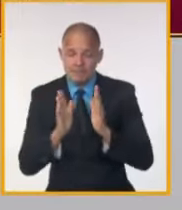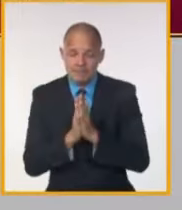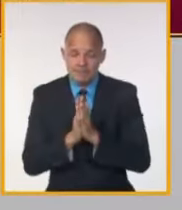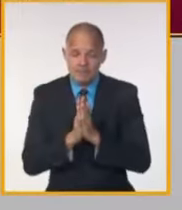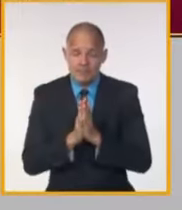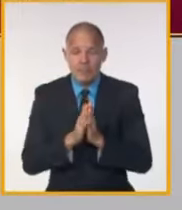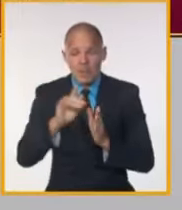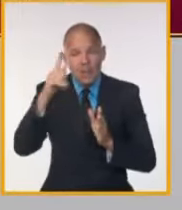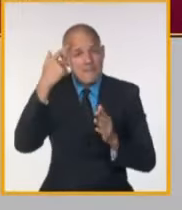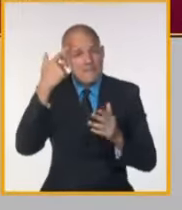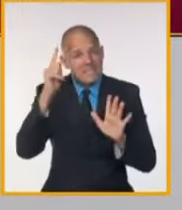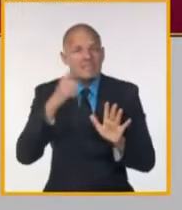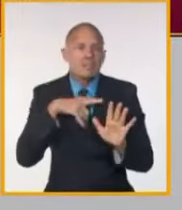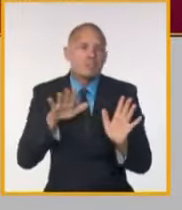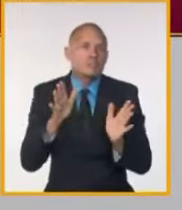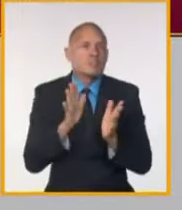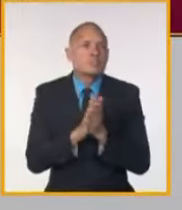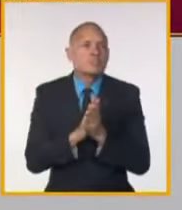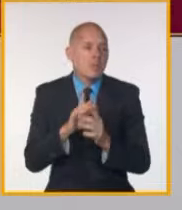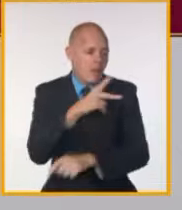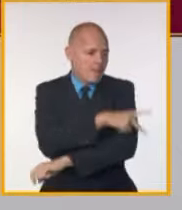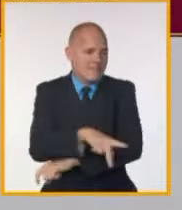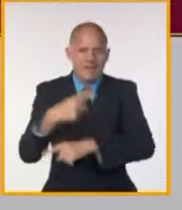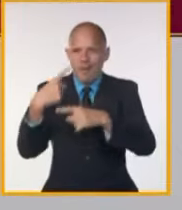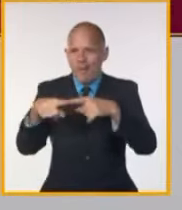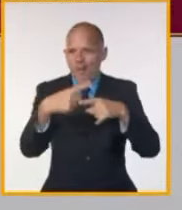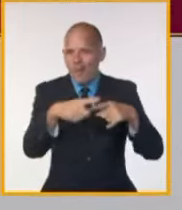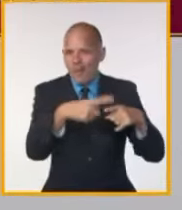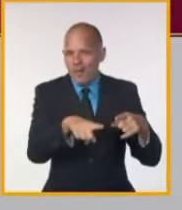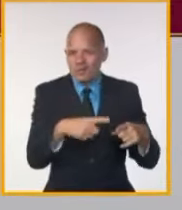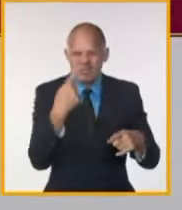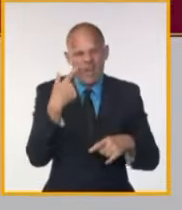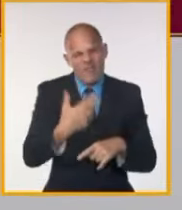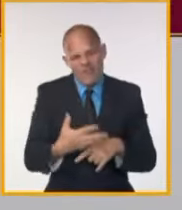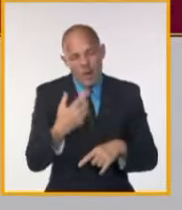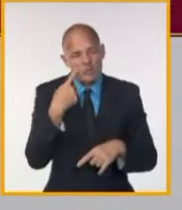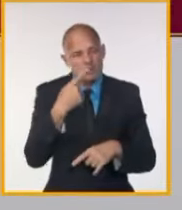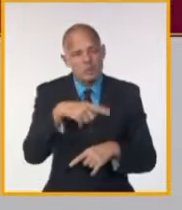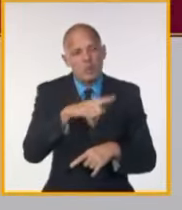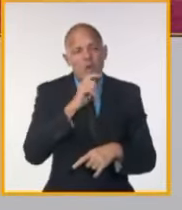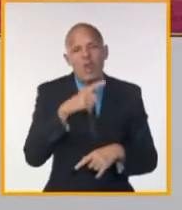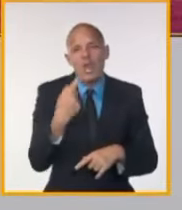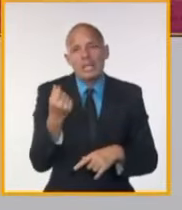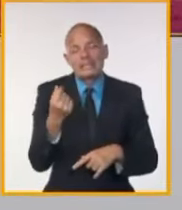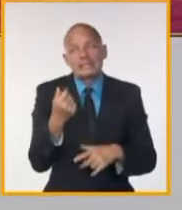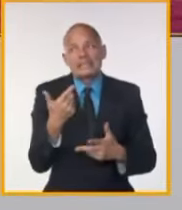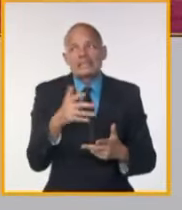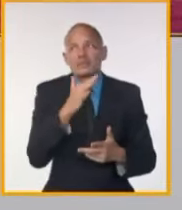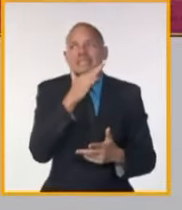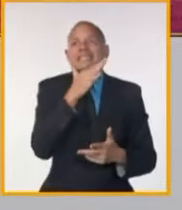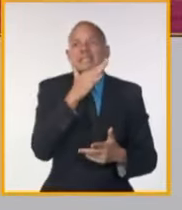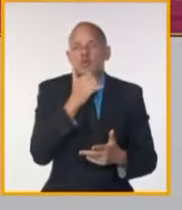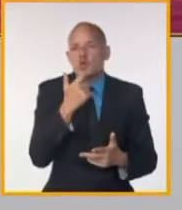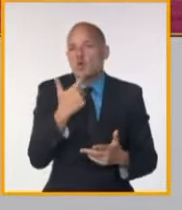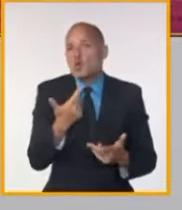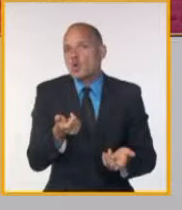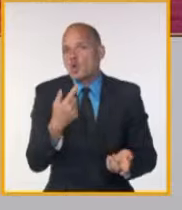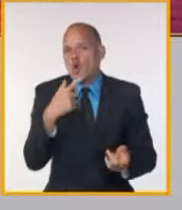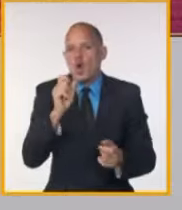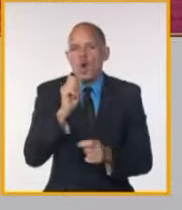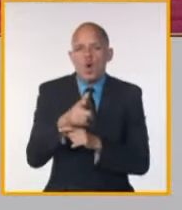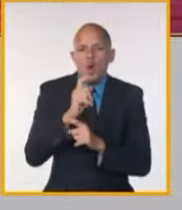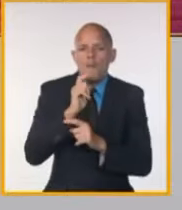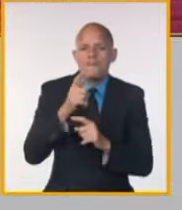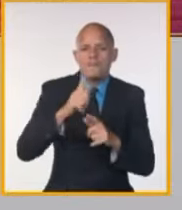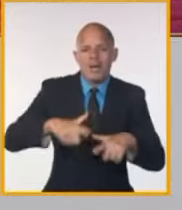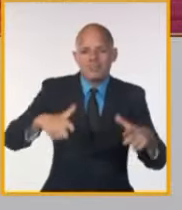representaría ya para otros estados que han estado debilitados con el tema de las importaciones de petróleo y de gas natural